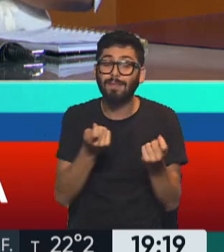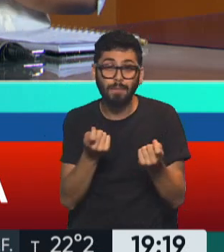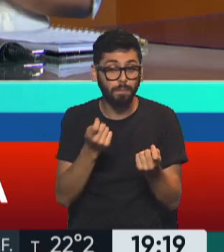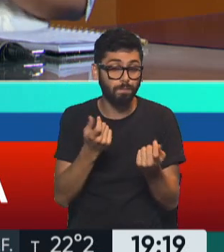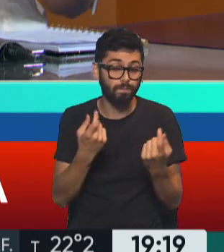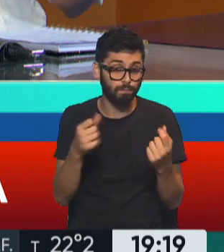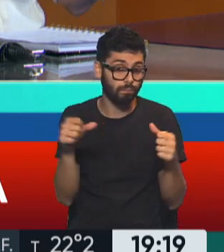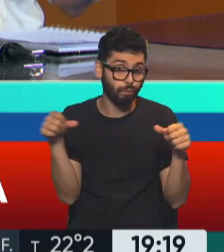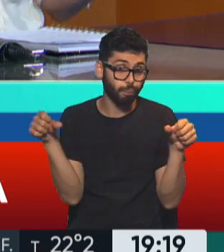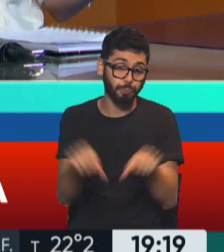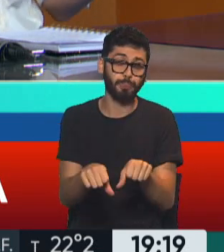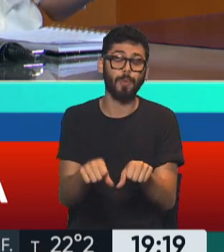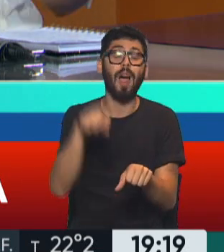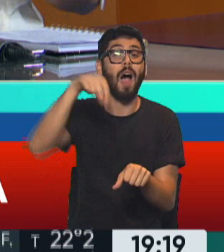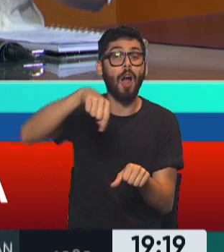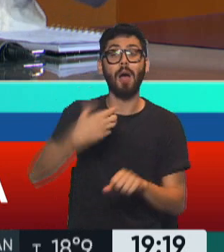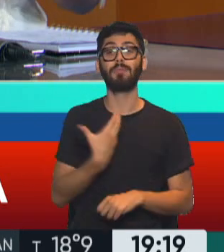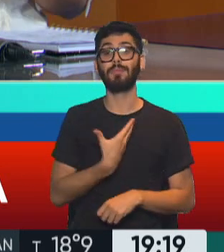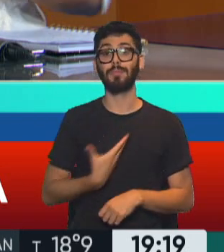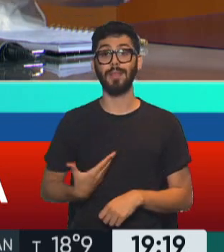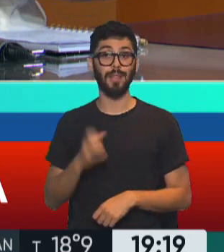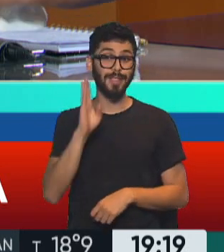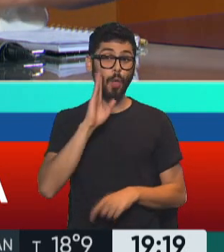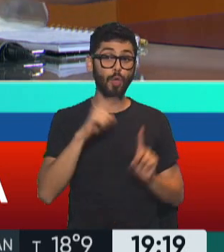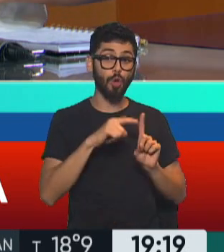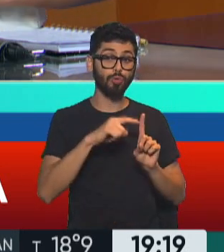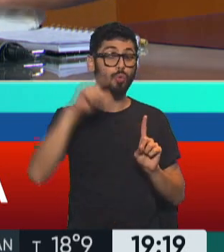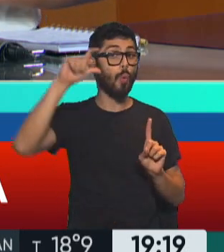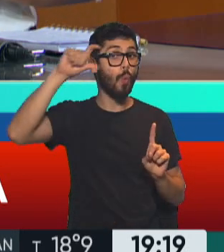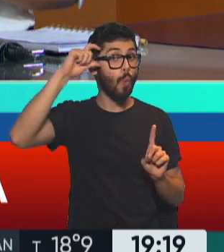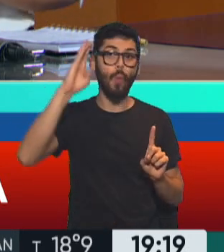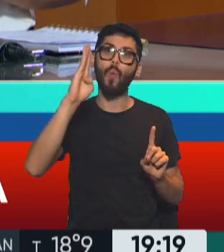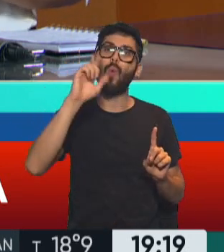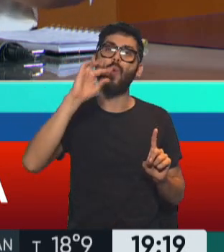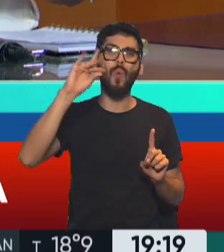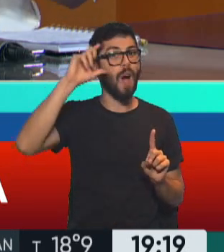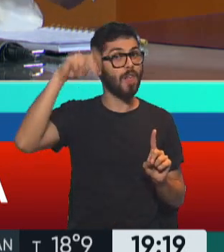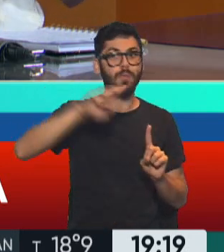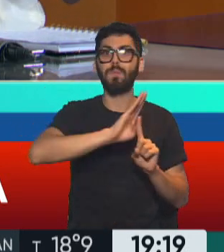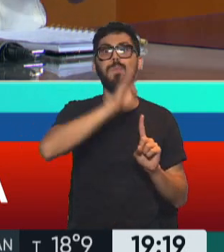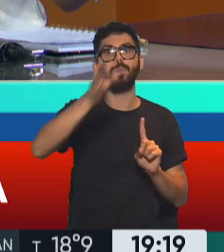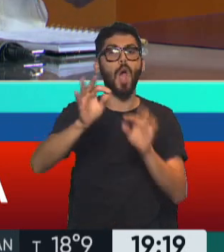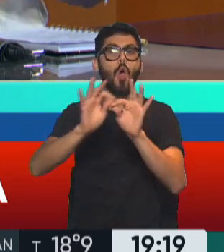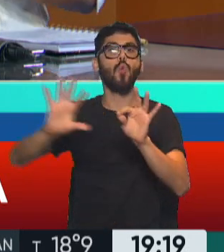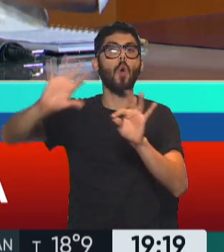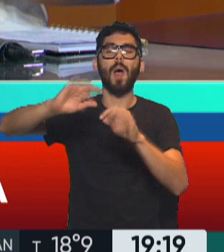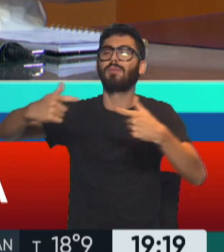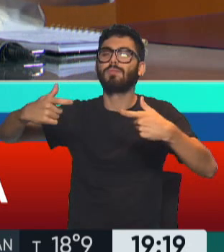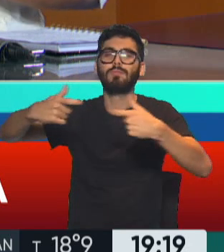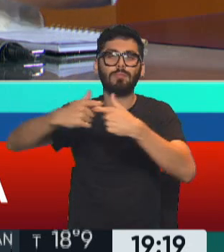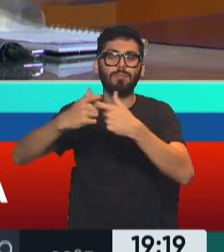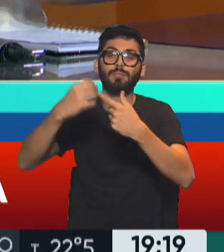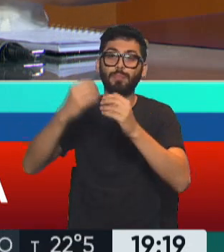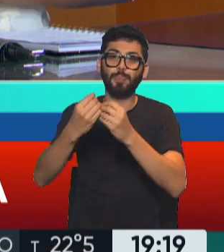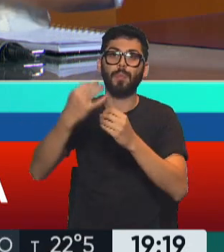en este preciso momento es que el presidente de Estados Unidos, Joe Biden, está en Europa. Se reunió hoy en una cumbre con los